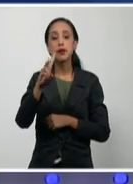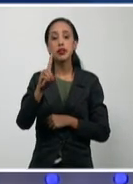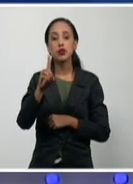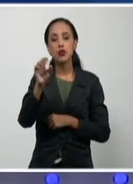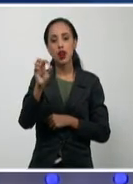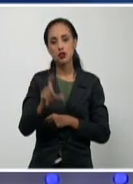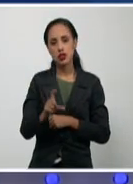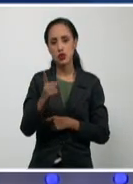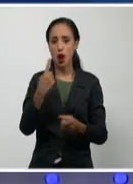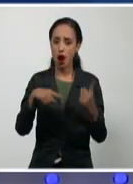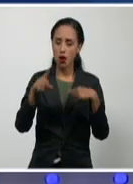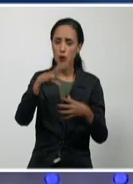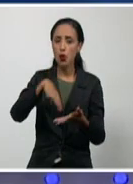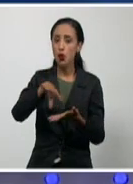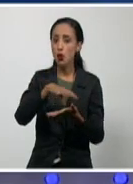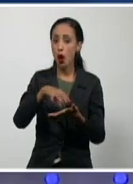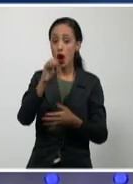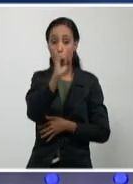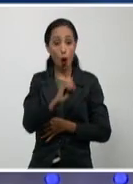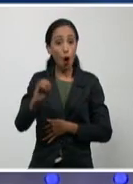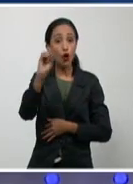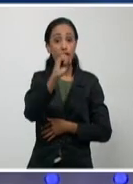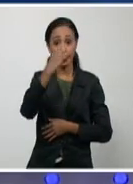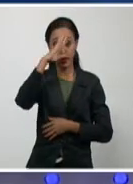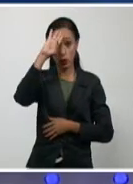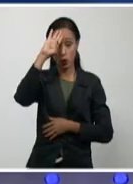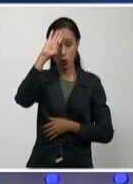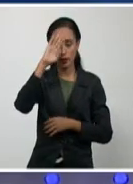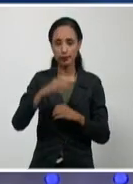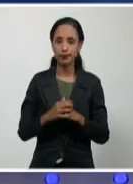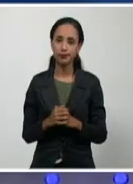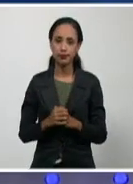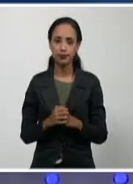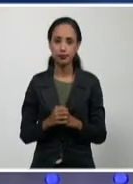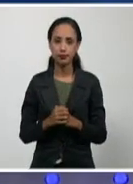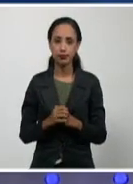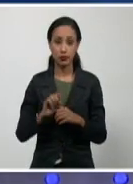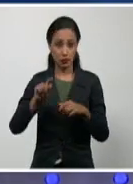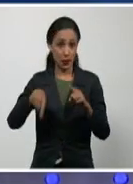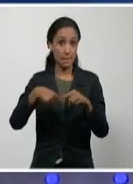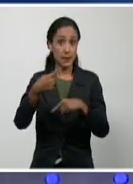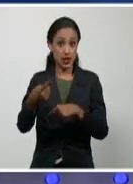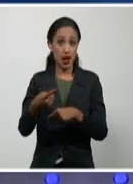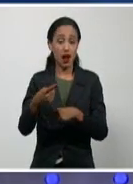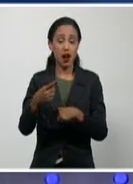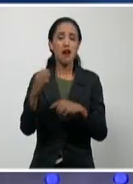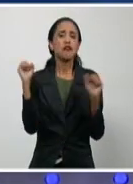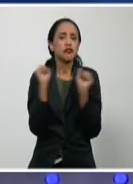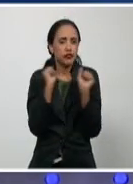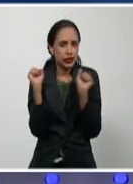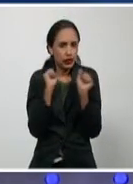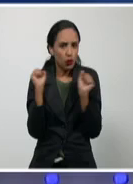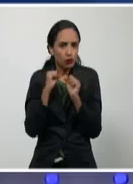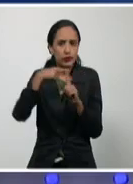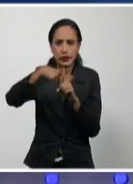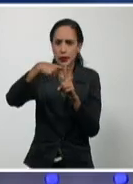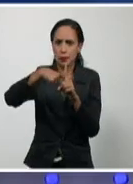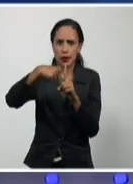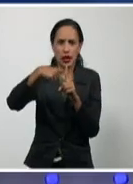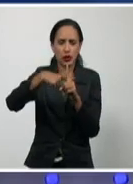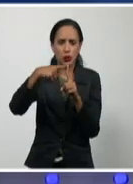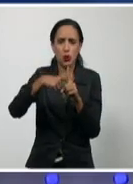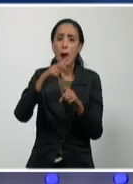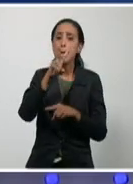zonas costeras y de la región oriental. Y el día será invernal en gran parte de nuestro territorio, las temperaturas máximas muy bajas con valores